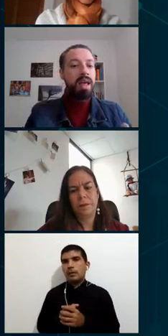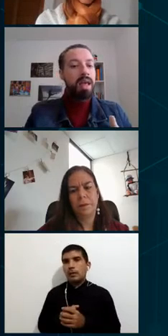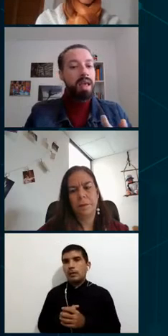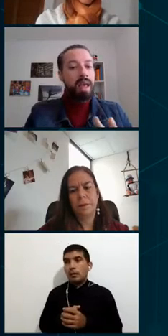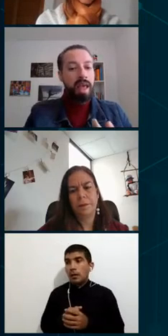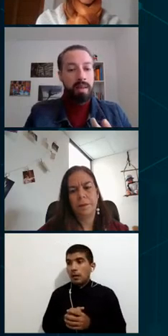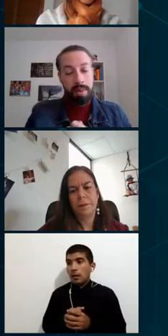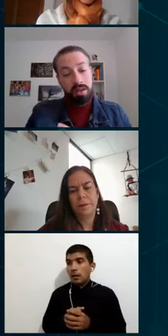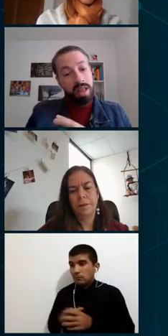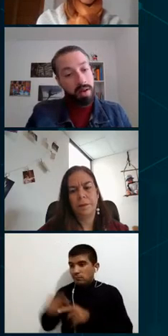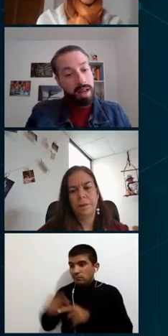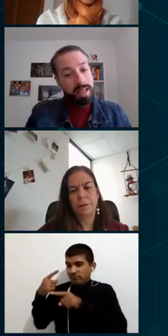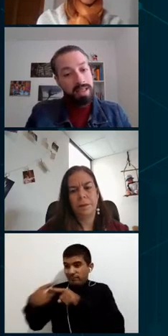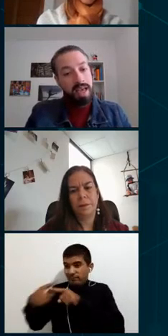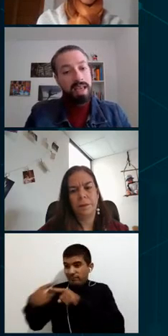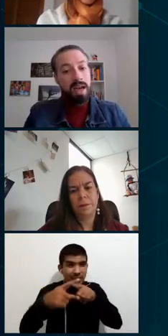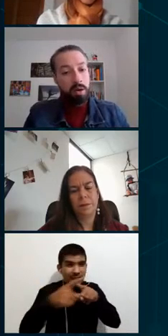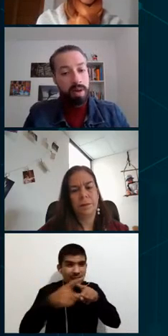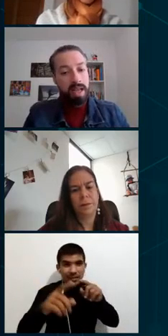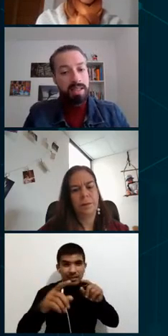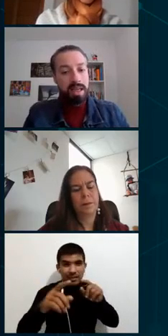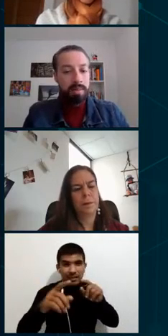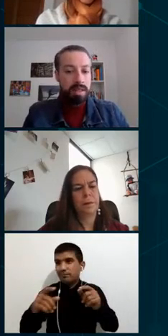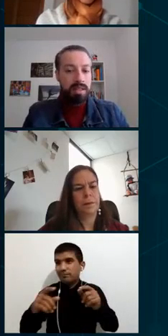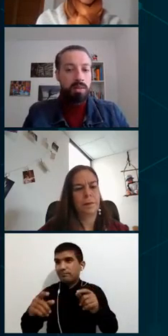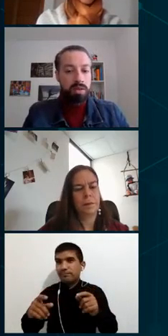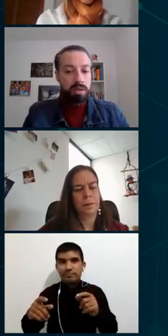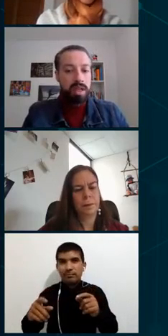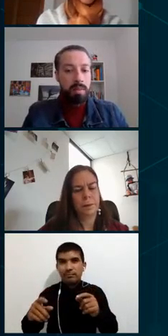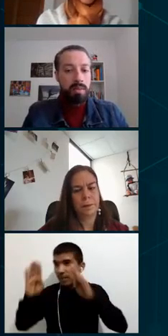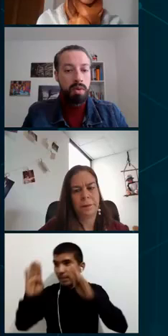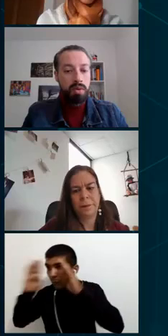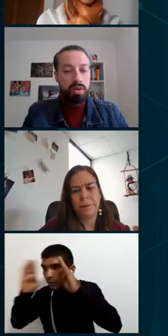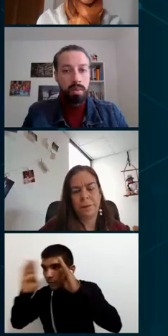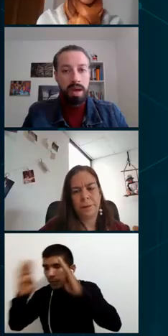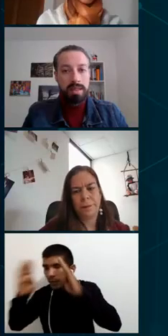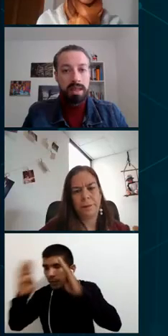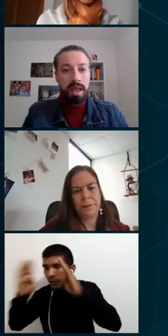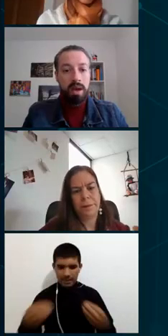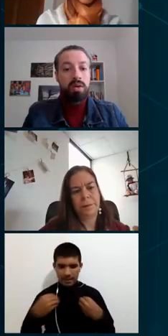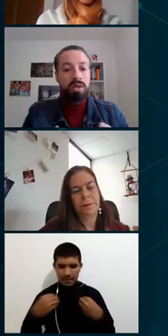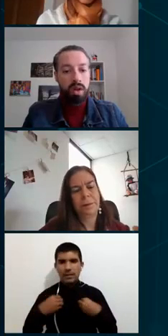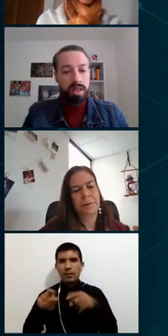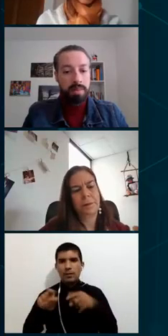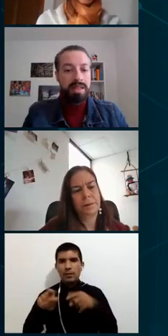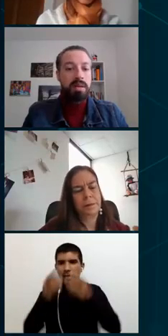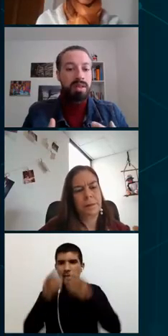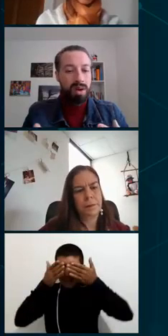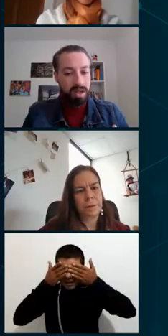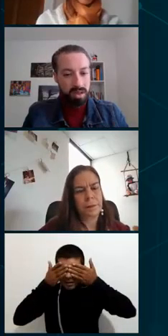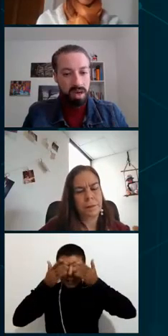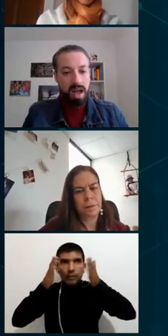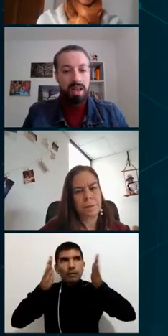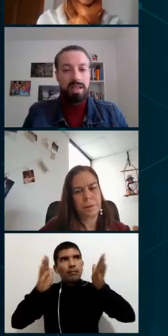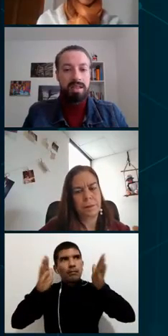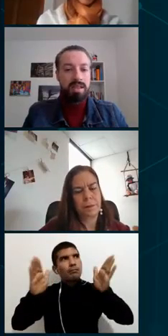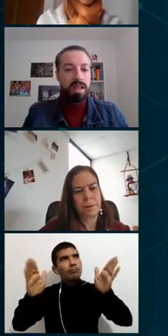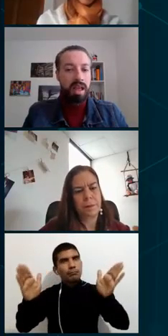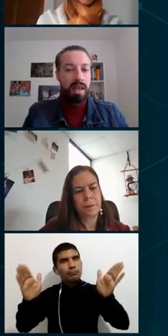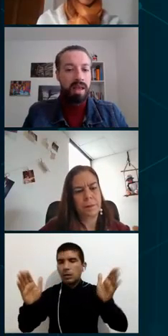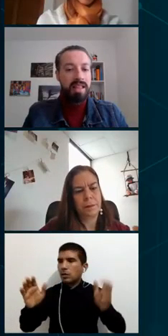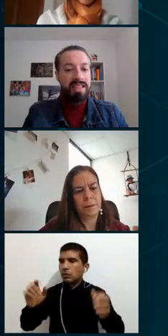convergencia. Perdón, de divergencia, y en la convergencia pues hacemos ya mucho más uso de ese pensamiento